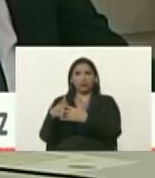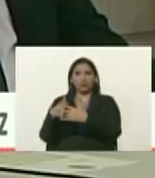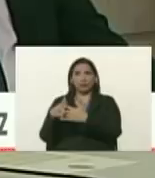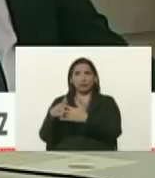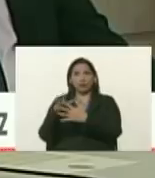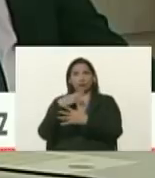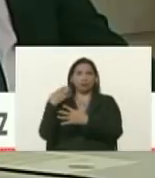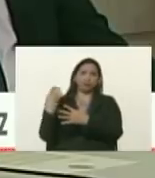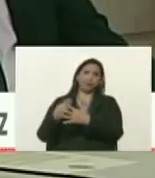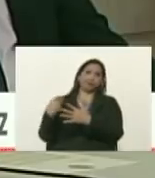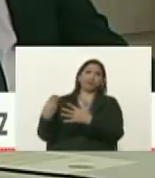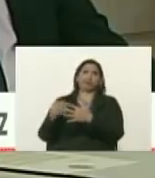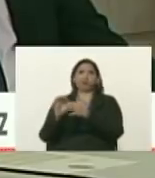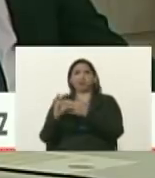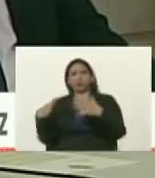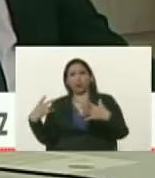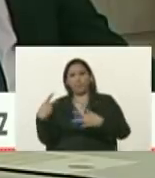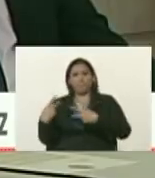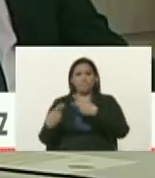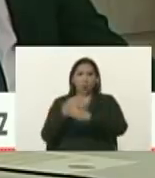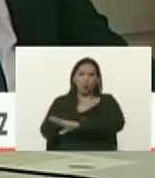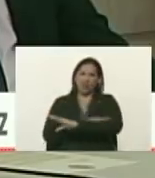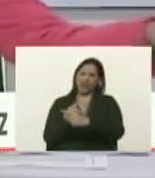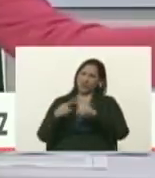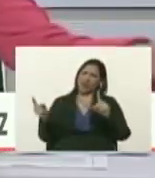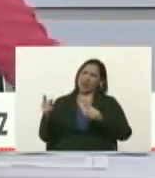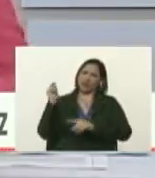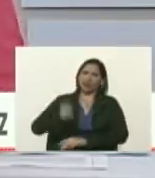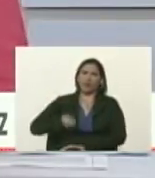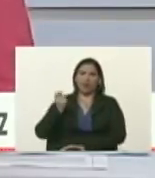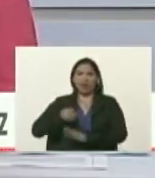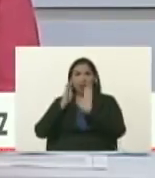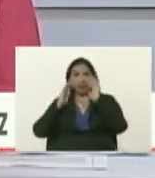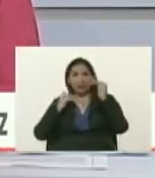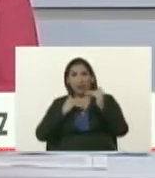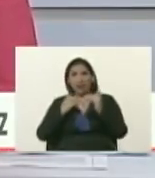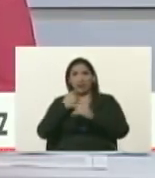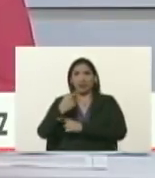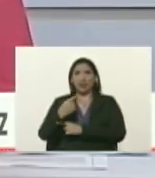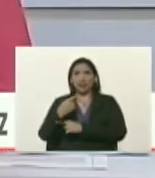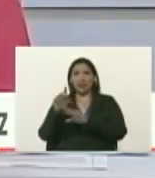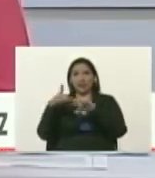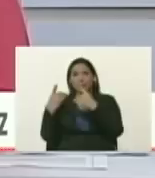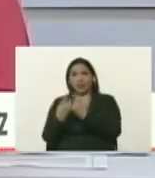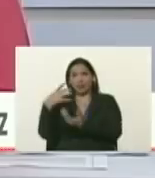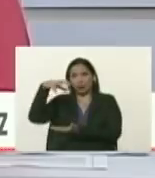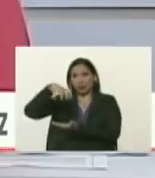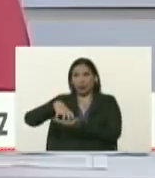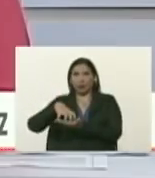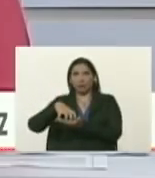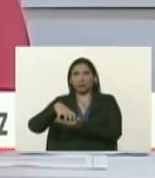de división de poderes, pero que sus tribunales atienden lo que les dice el Departamento de Estado.